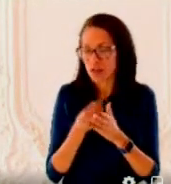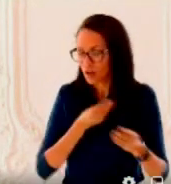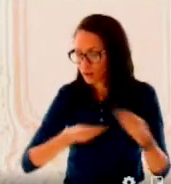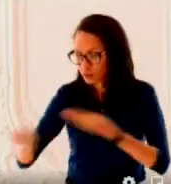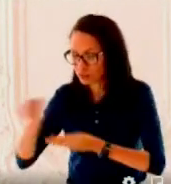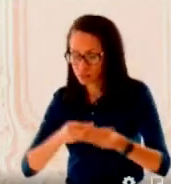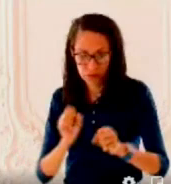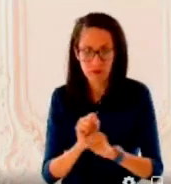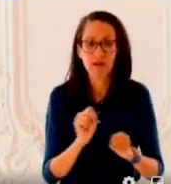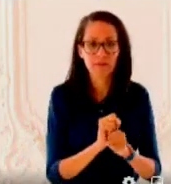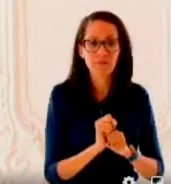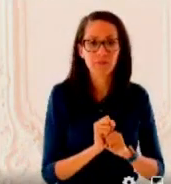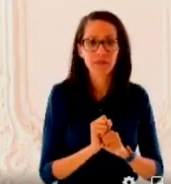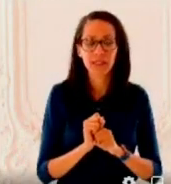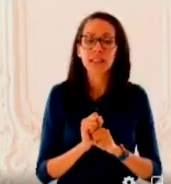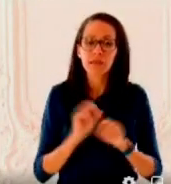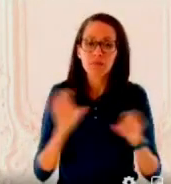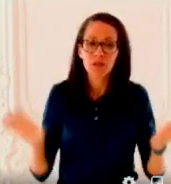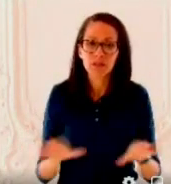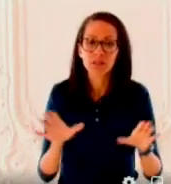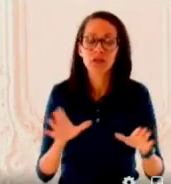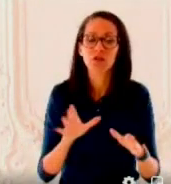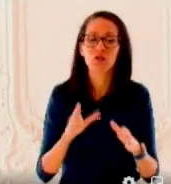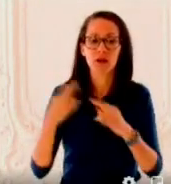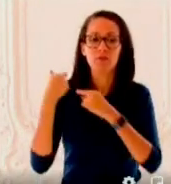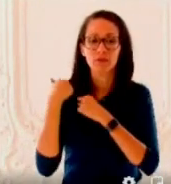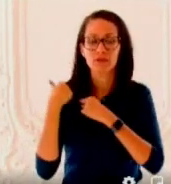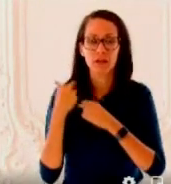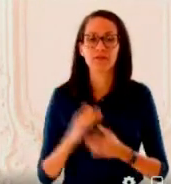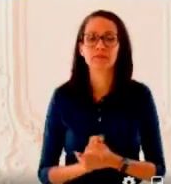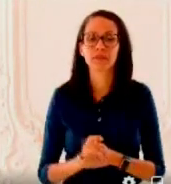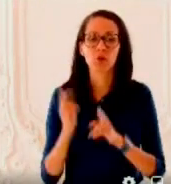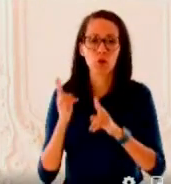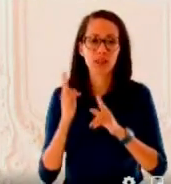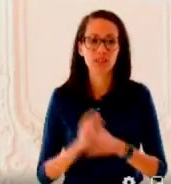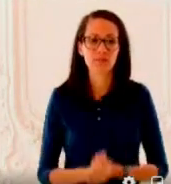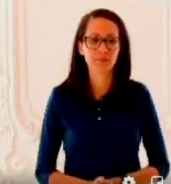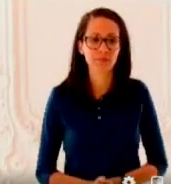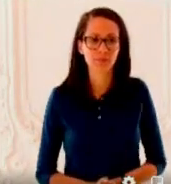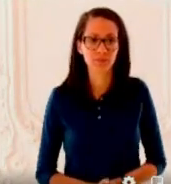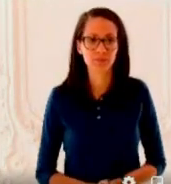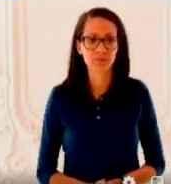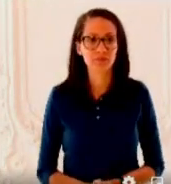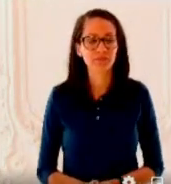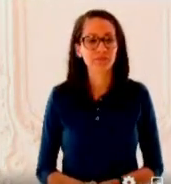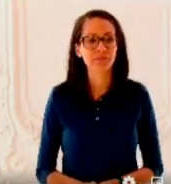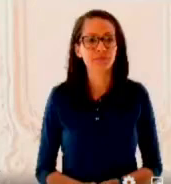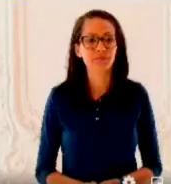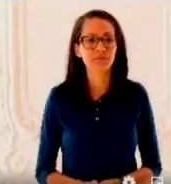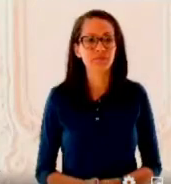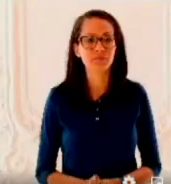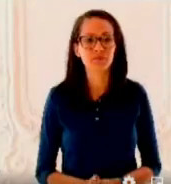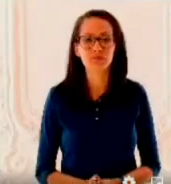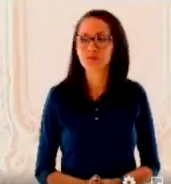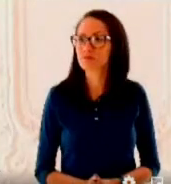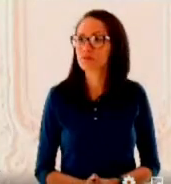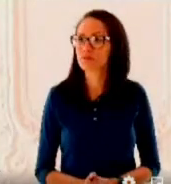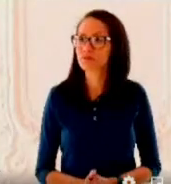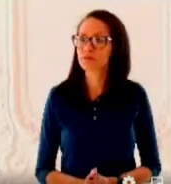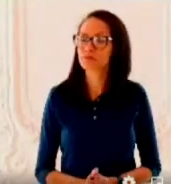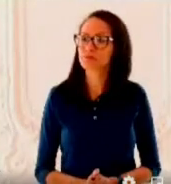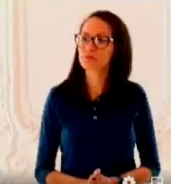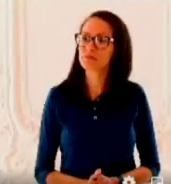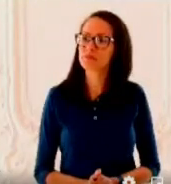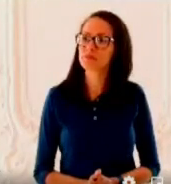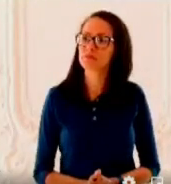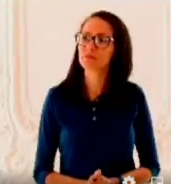que mover de manera responsable y con gran sentido de urgencia. Yo quisiera añadir aquí algo